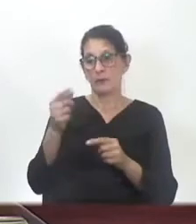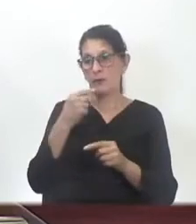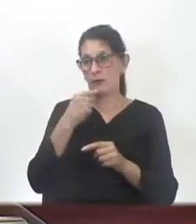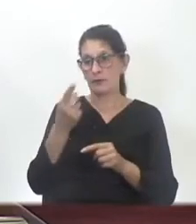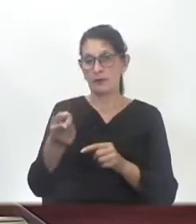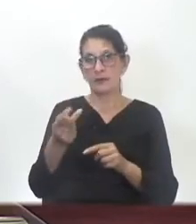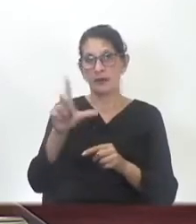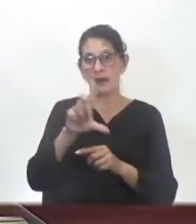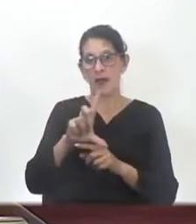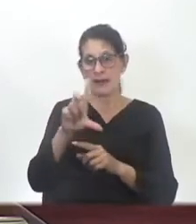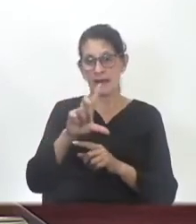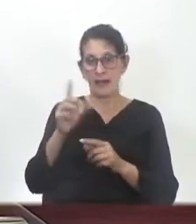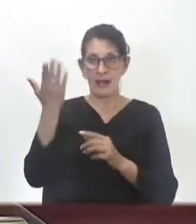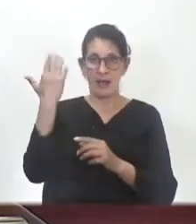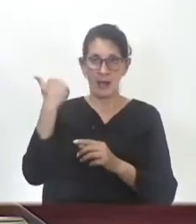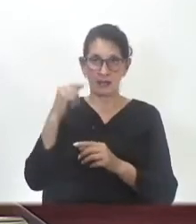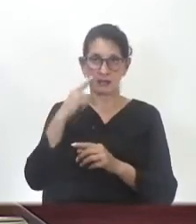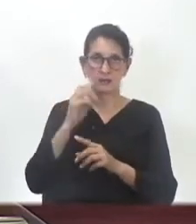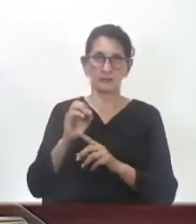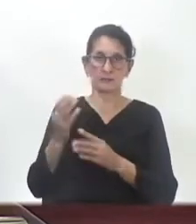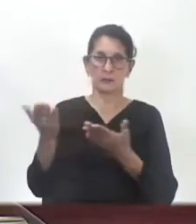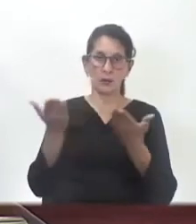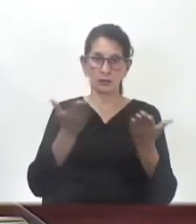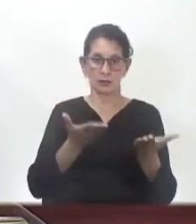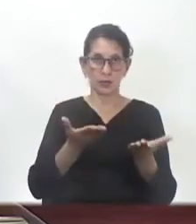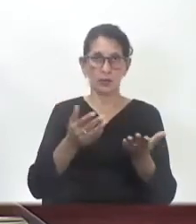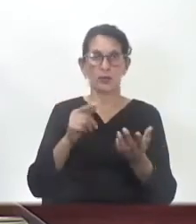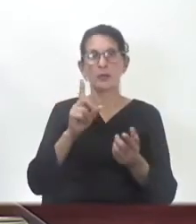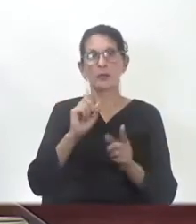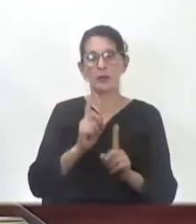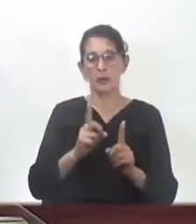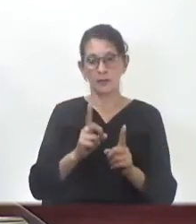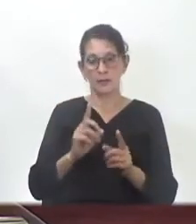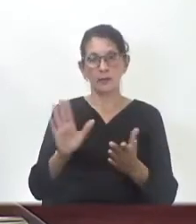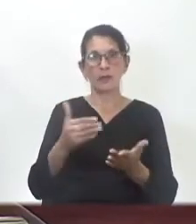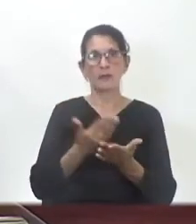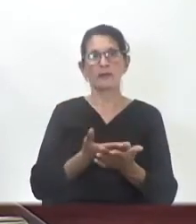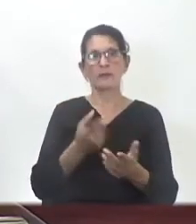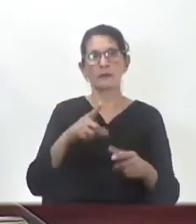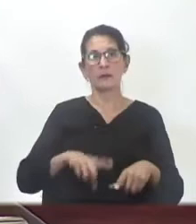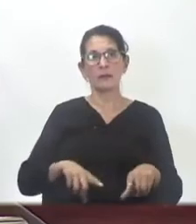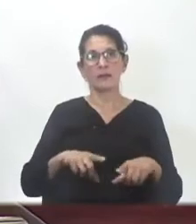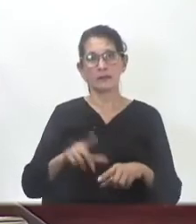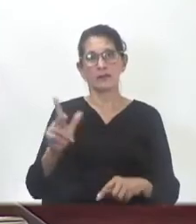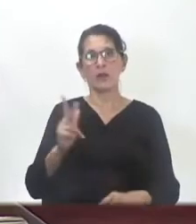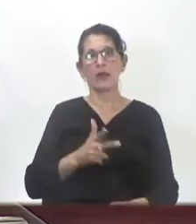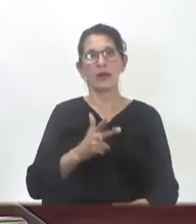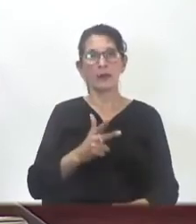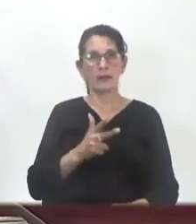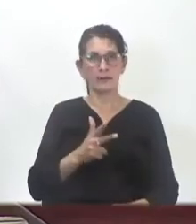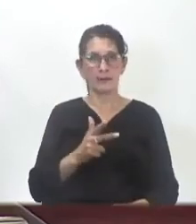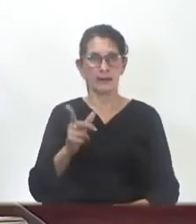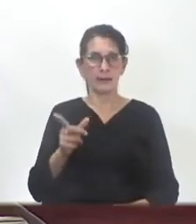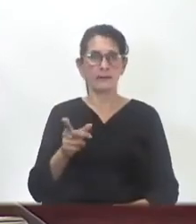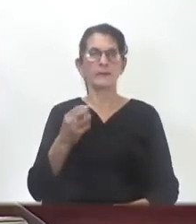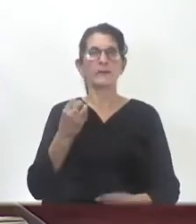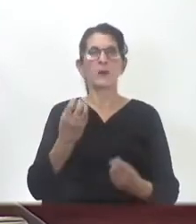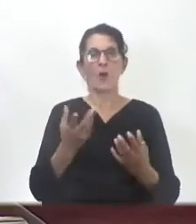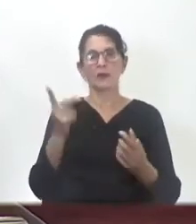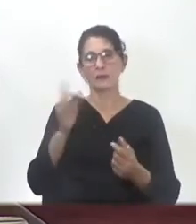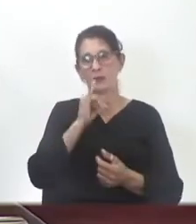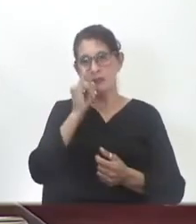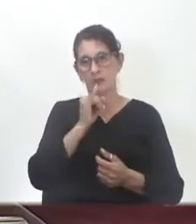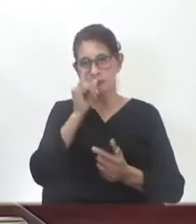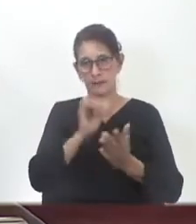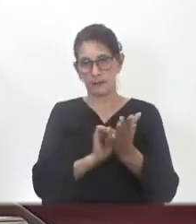ministro Larrañaga, que también son las mismas que nos presentó el ministro del Interior Heber cuando hizo uso de la